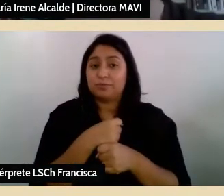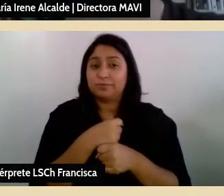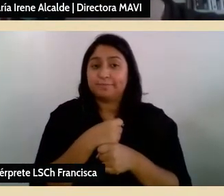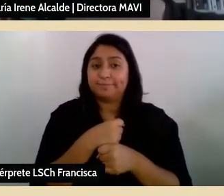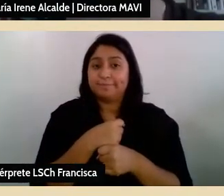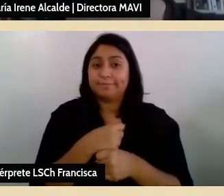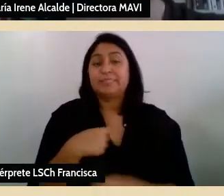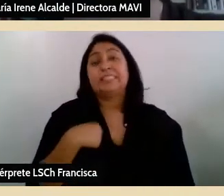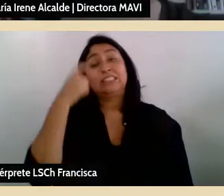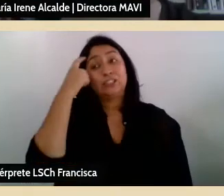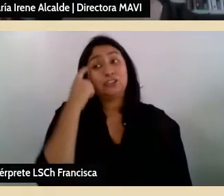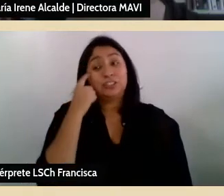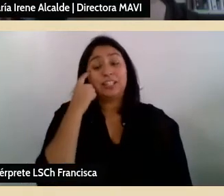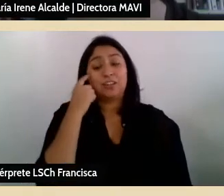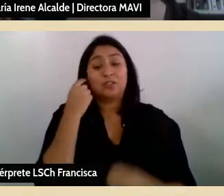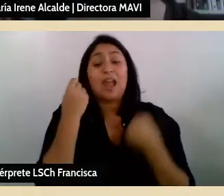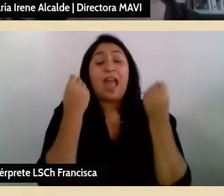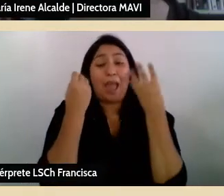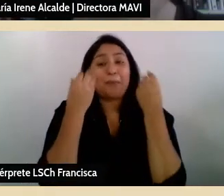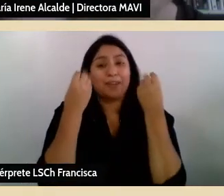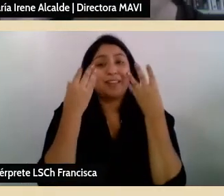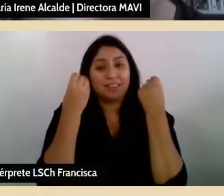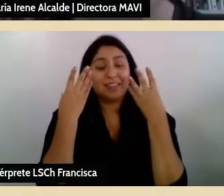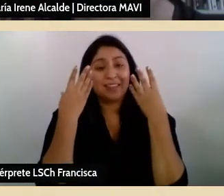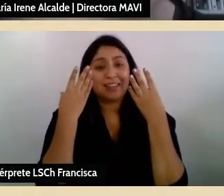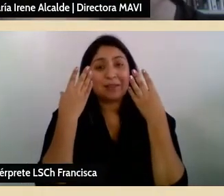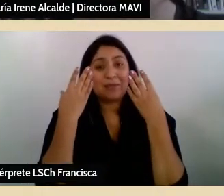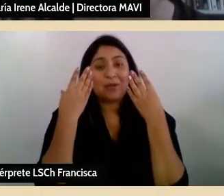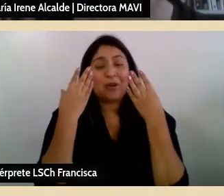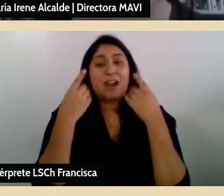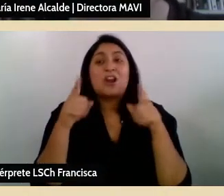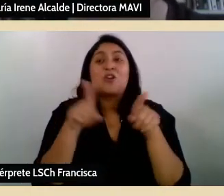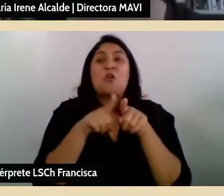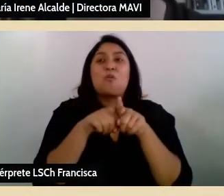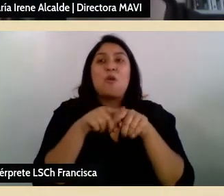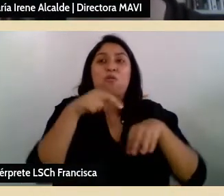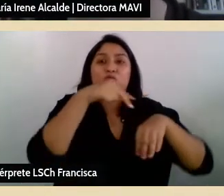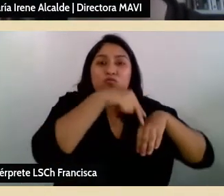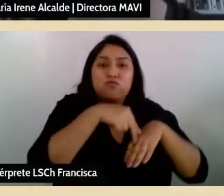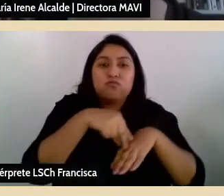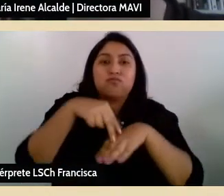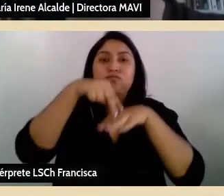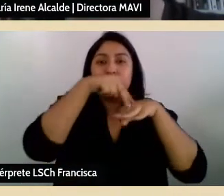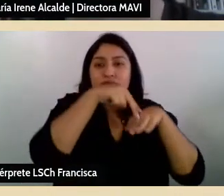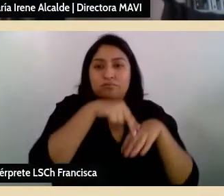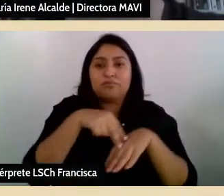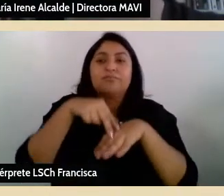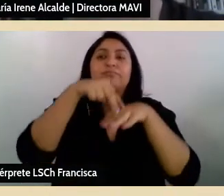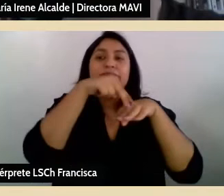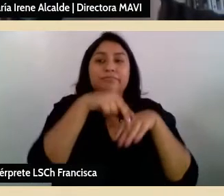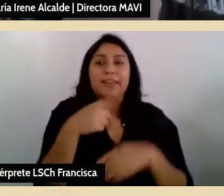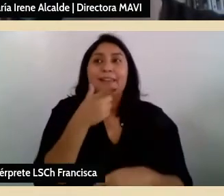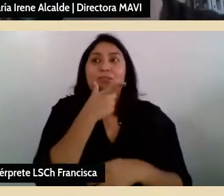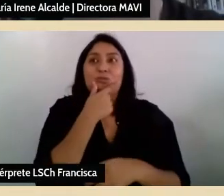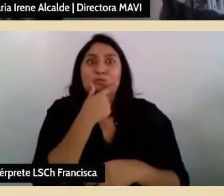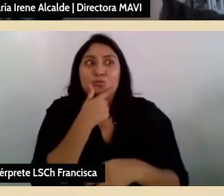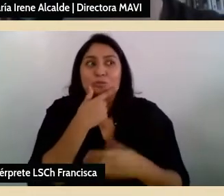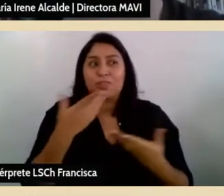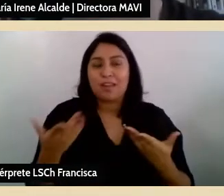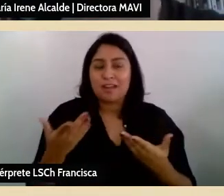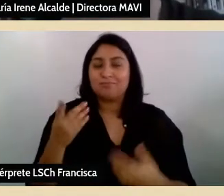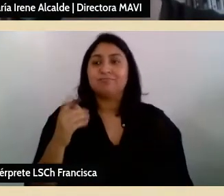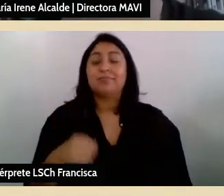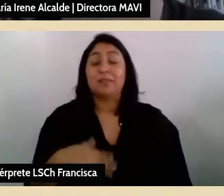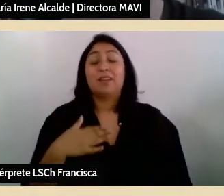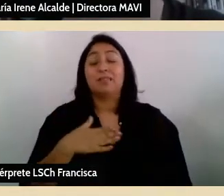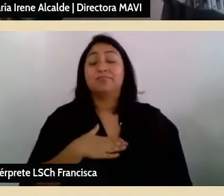yo creo que hemos aprendido a surfear así, como hacer surf en la incertidumbre, que fue lo más complejo para nosotros, ¿ya?